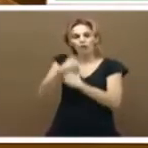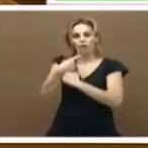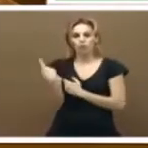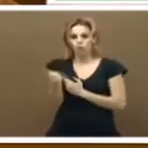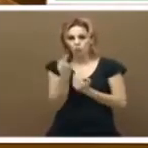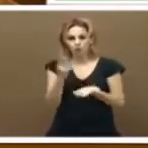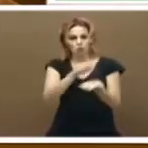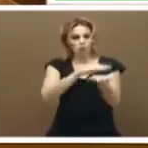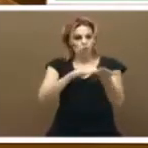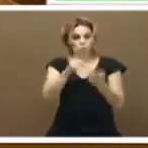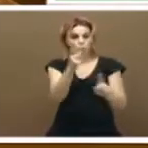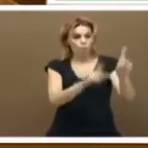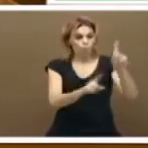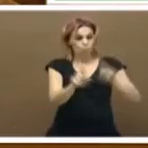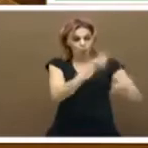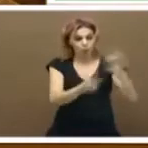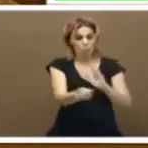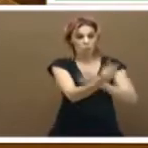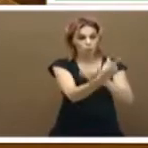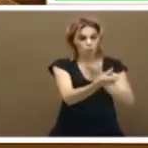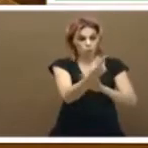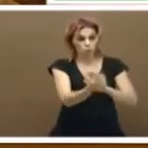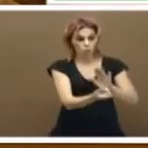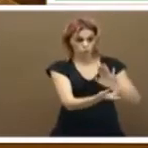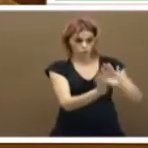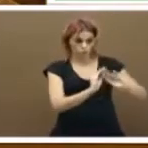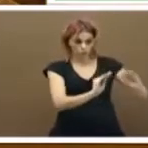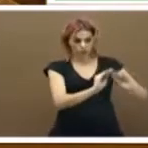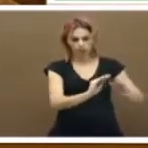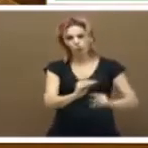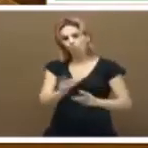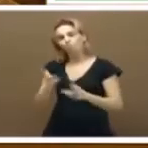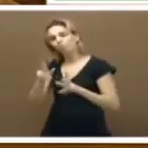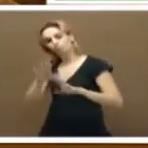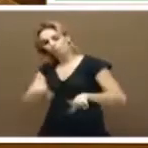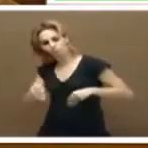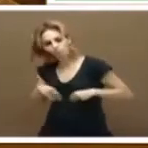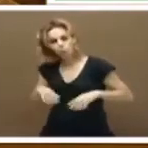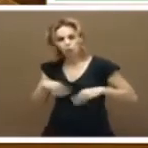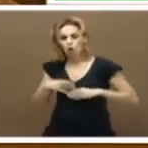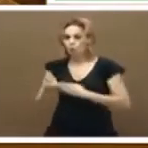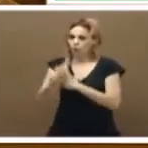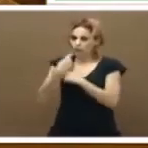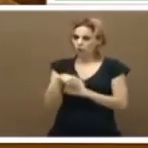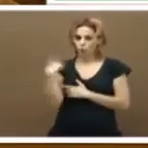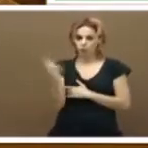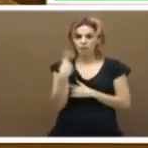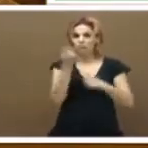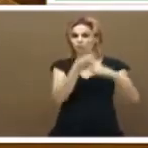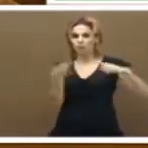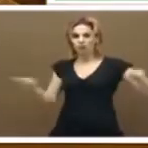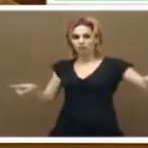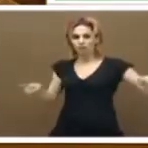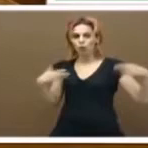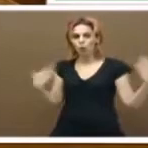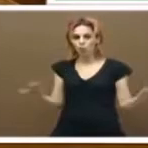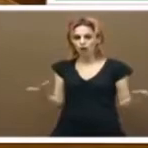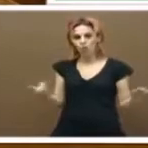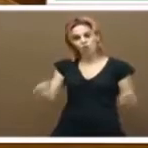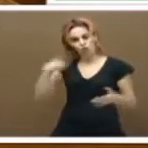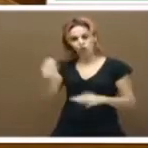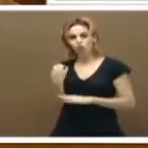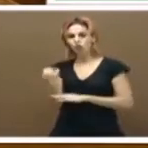solucionar los problemas que ustedes han creado, porque somos el Gobierno y es nuestra obligación. Y así lo asumimos, pero con una diferencia. Al lado de